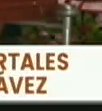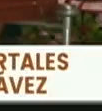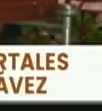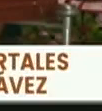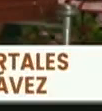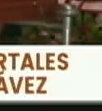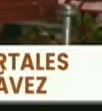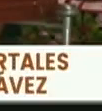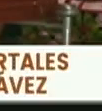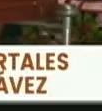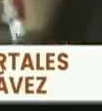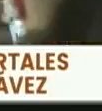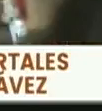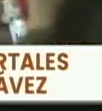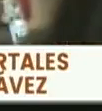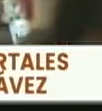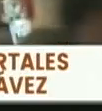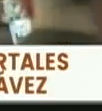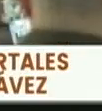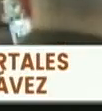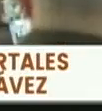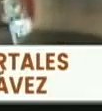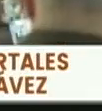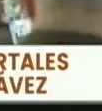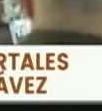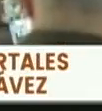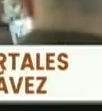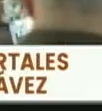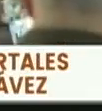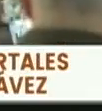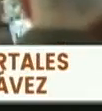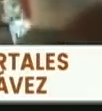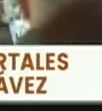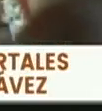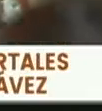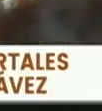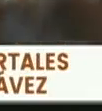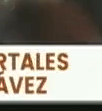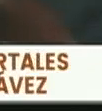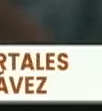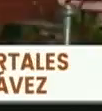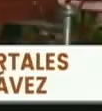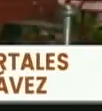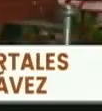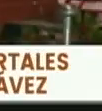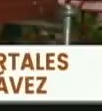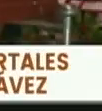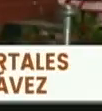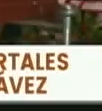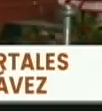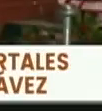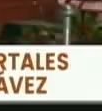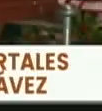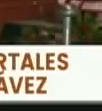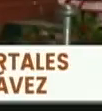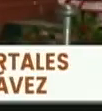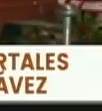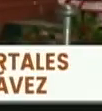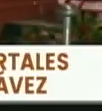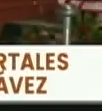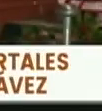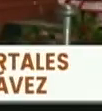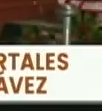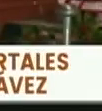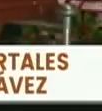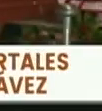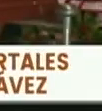sentir que eres tú mi gran amigo. No preciso ni decir todo